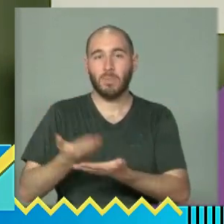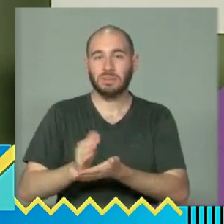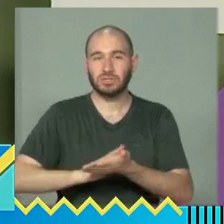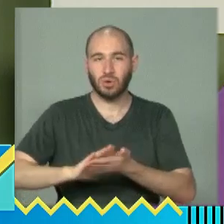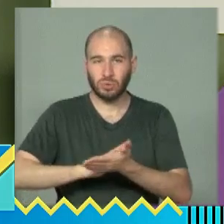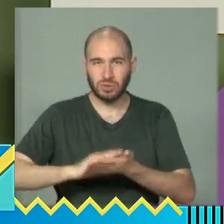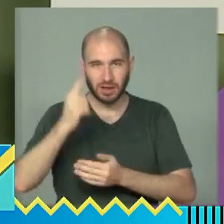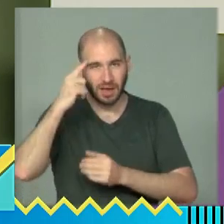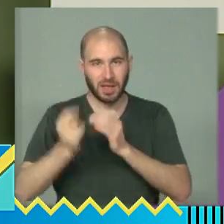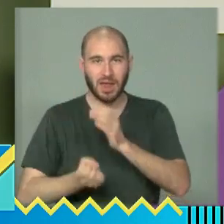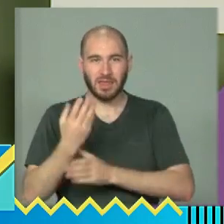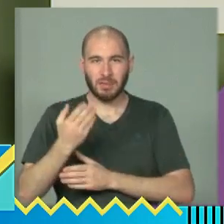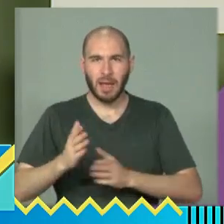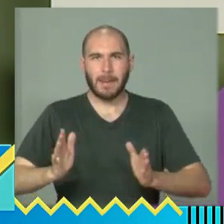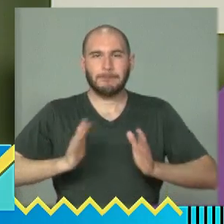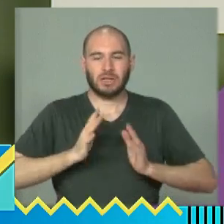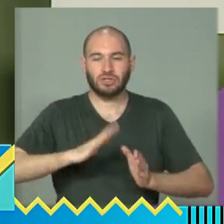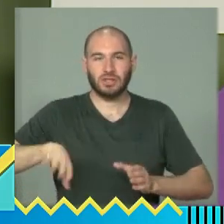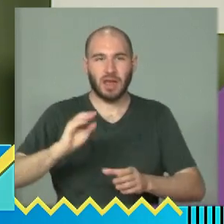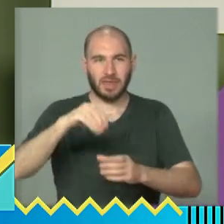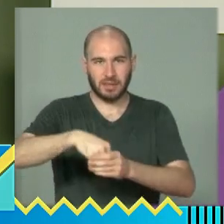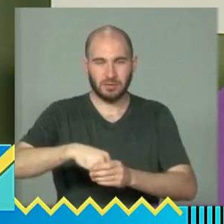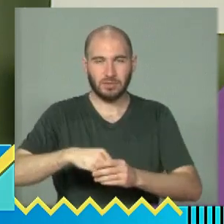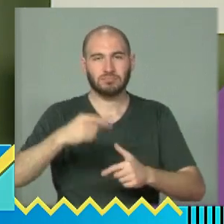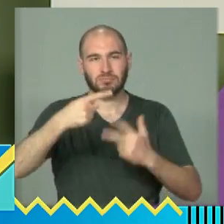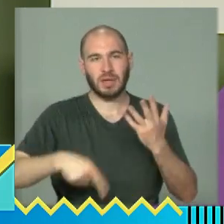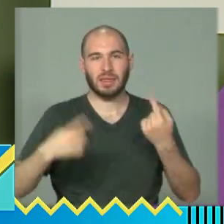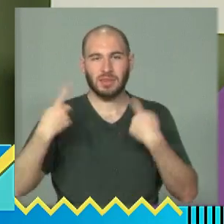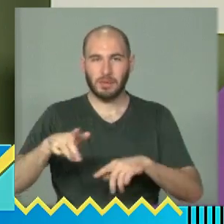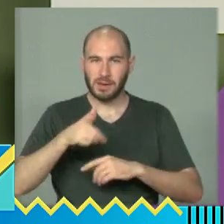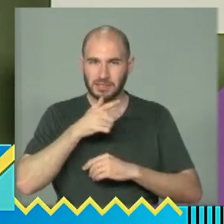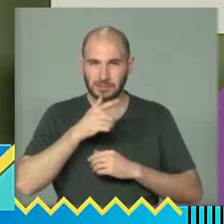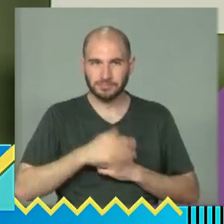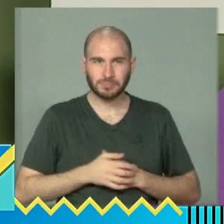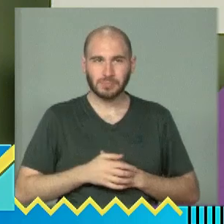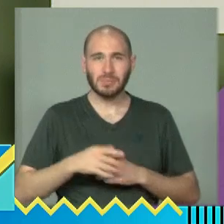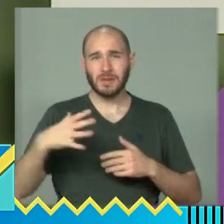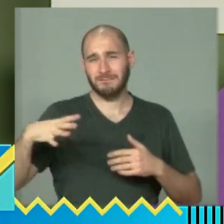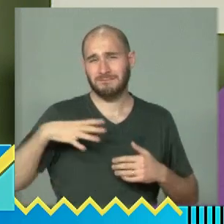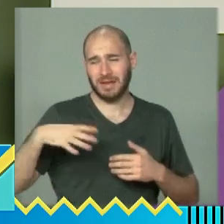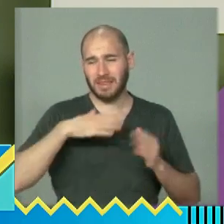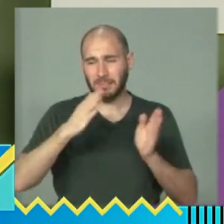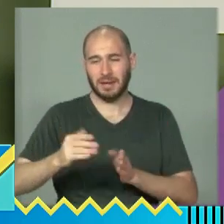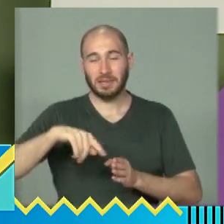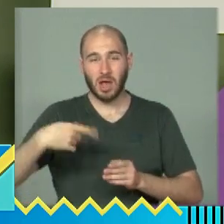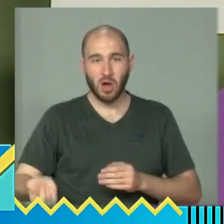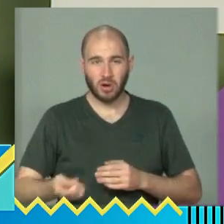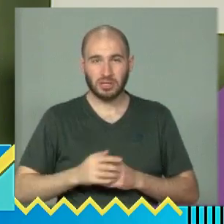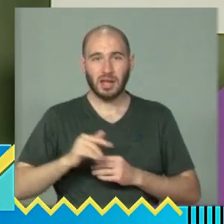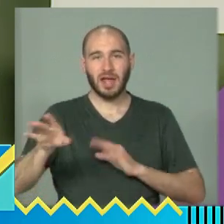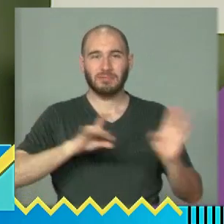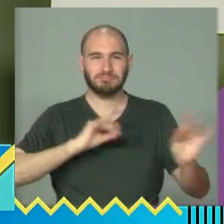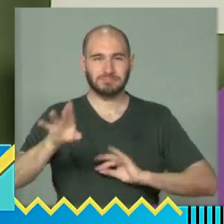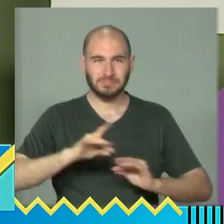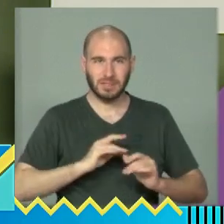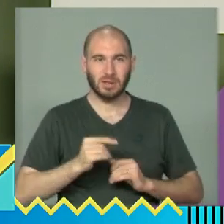soluciones creativas con impacto en nuestra sociedad. Todo esto en Distintos Parecidos. Queda muchísimo más. Y el próximo bloque están